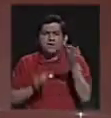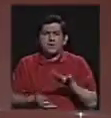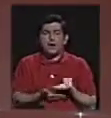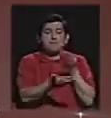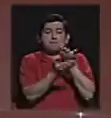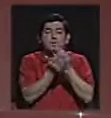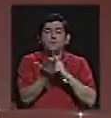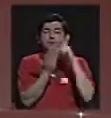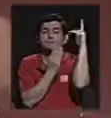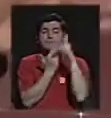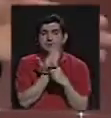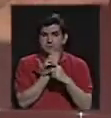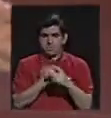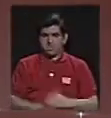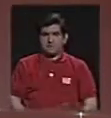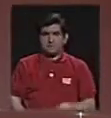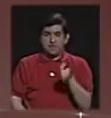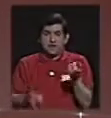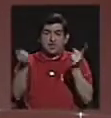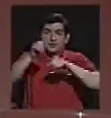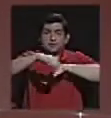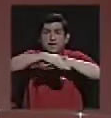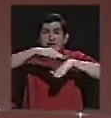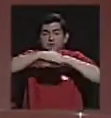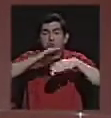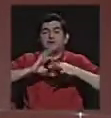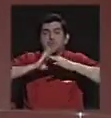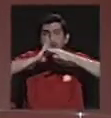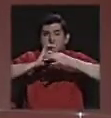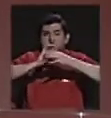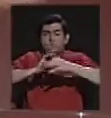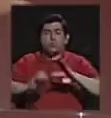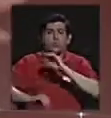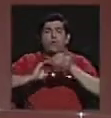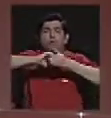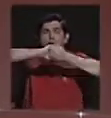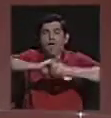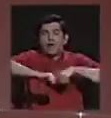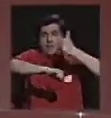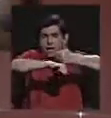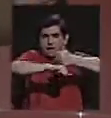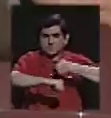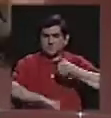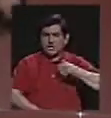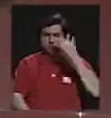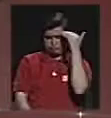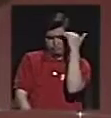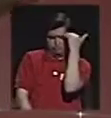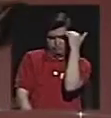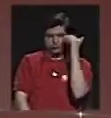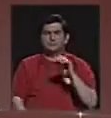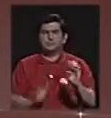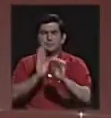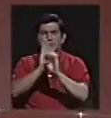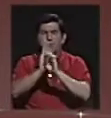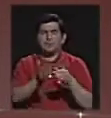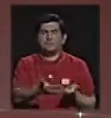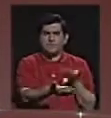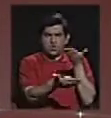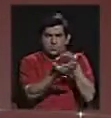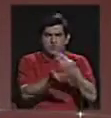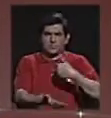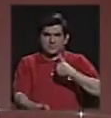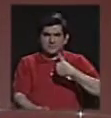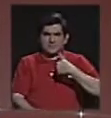propuestas programáticas, que deberían ser pues, la base para las alianzas. Y yo tengo conocimiento, por ejemplo, de las propuestas que